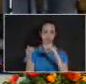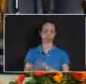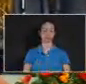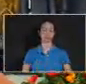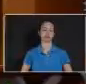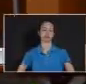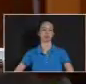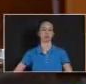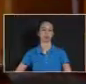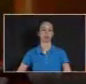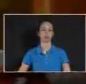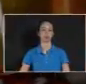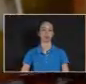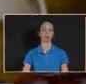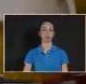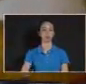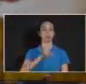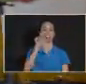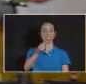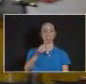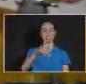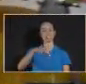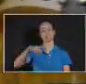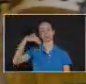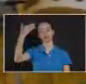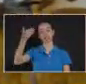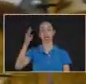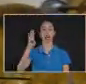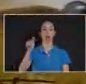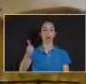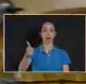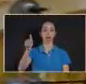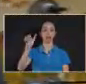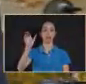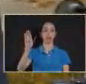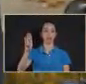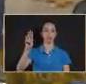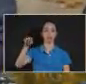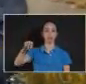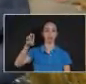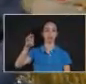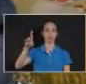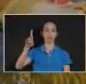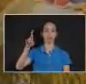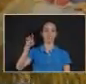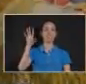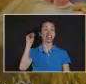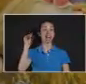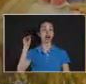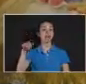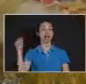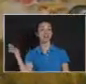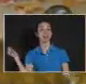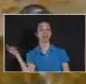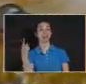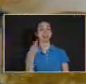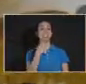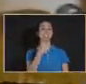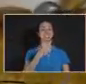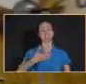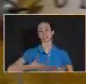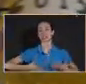Aquí Abner llega y le habla a David y le dice que le va a entregar todo el reino y